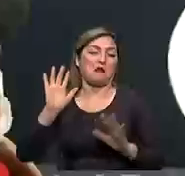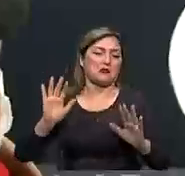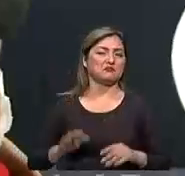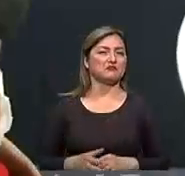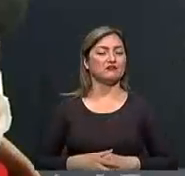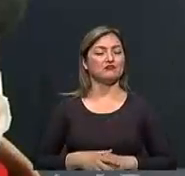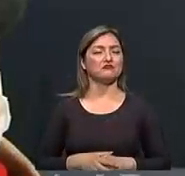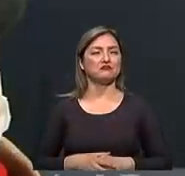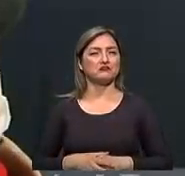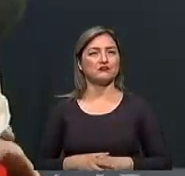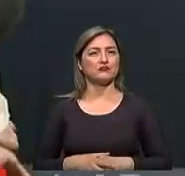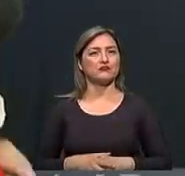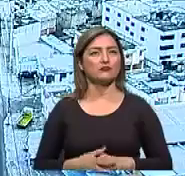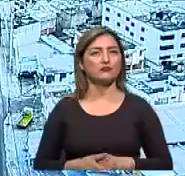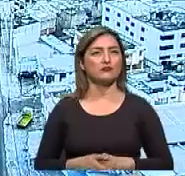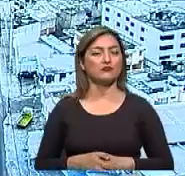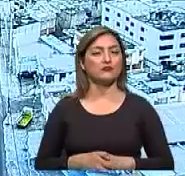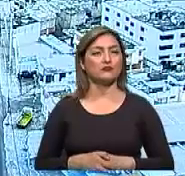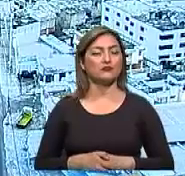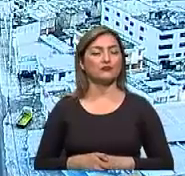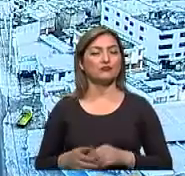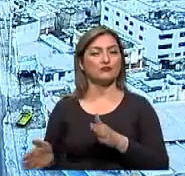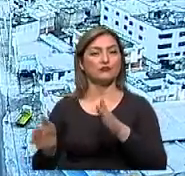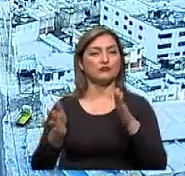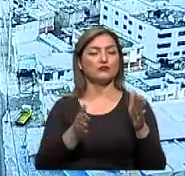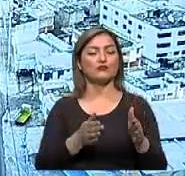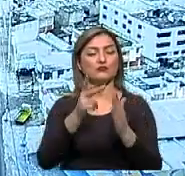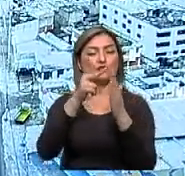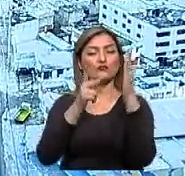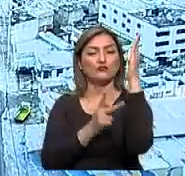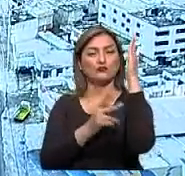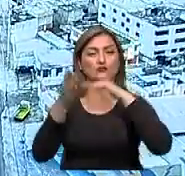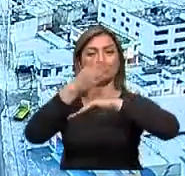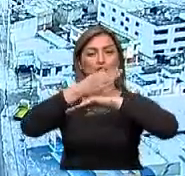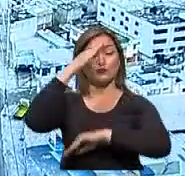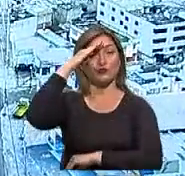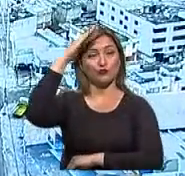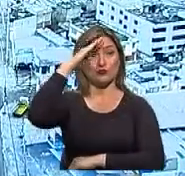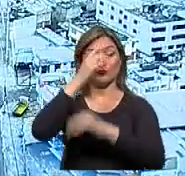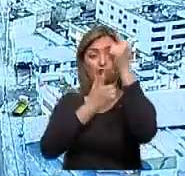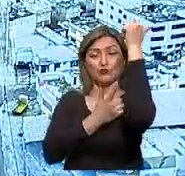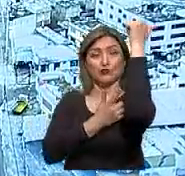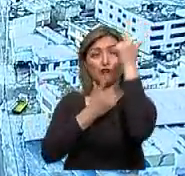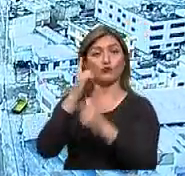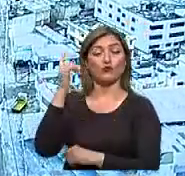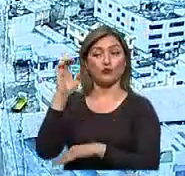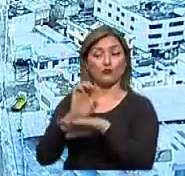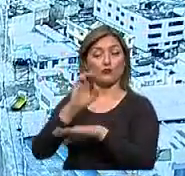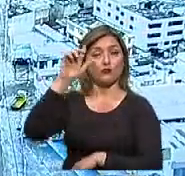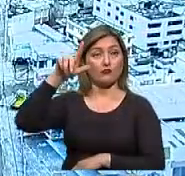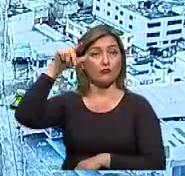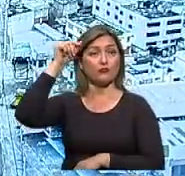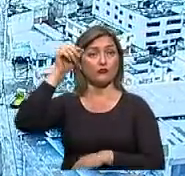qué. Dayana Monroy, 24 horas. Regresará el programa premilitar para los jóvenes en el Ecuador. El gobierno revivirá